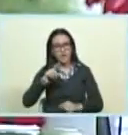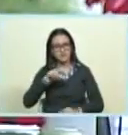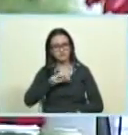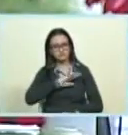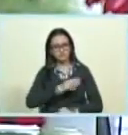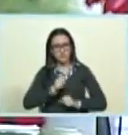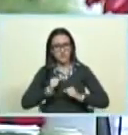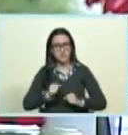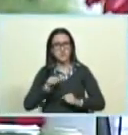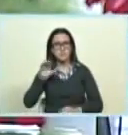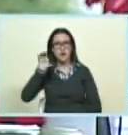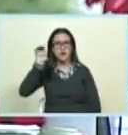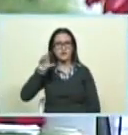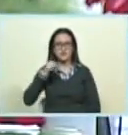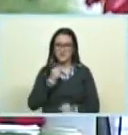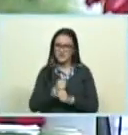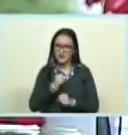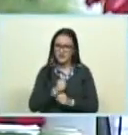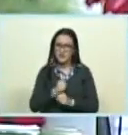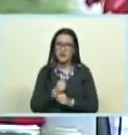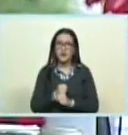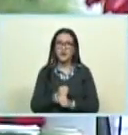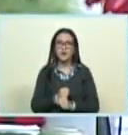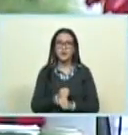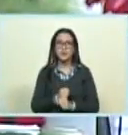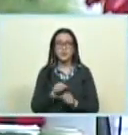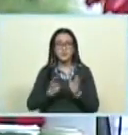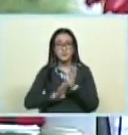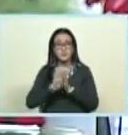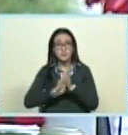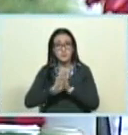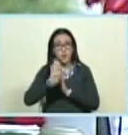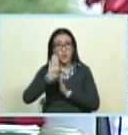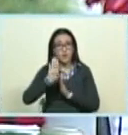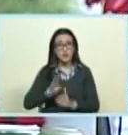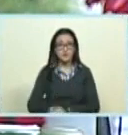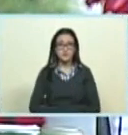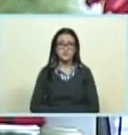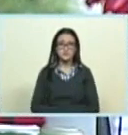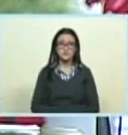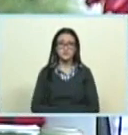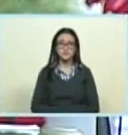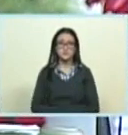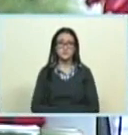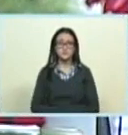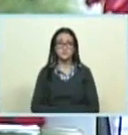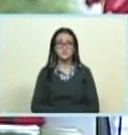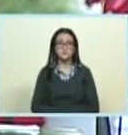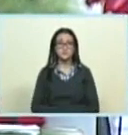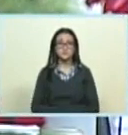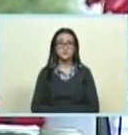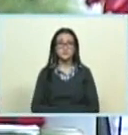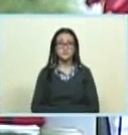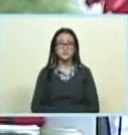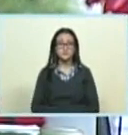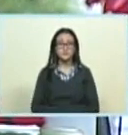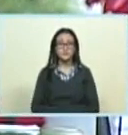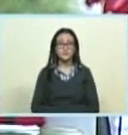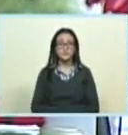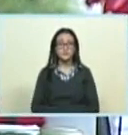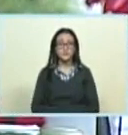potencia, oportunidades de trabajo, de progreso, que ustedes, que hoy son el